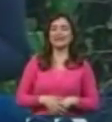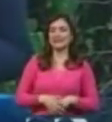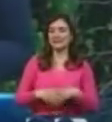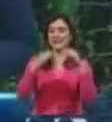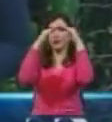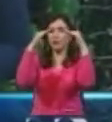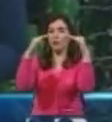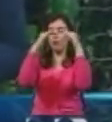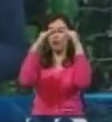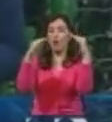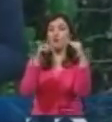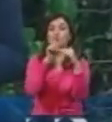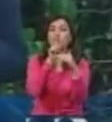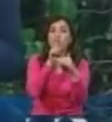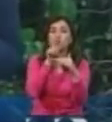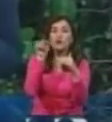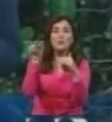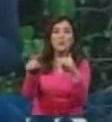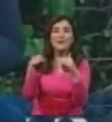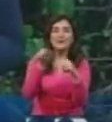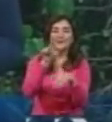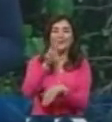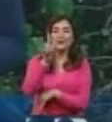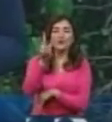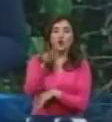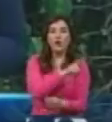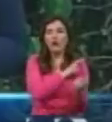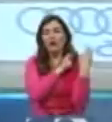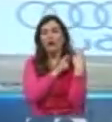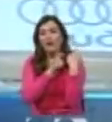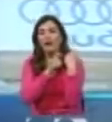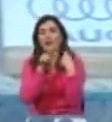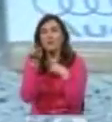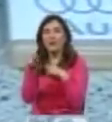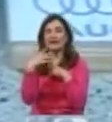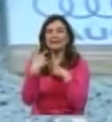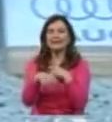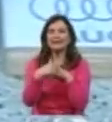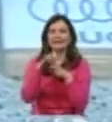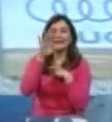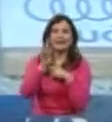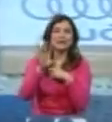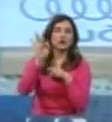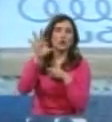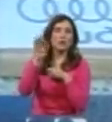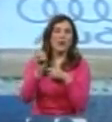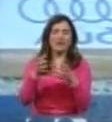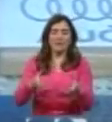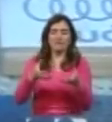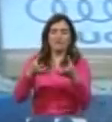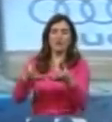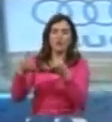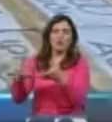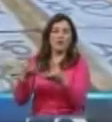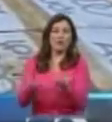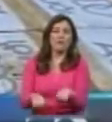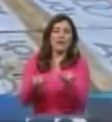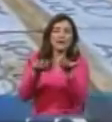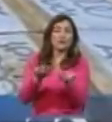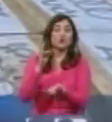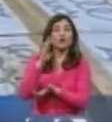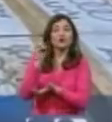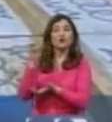medio de la maleza, en donde se encontraron los 32 sacos que contenía la droga. 790 bloques en total que podrían llegar a pesar más de 700